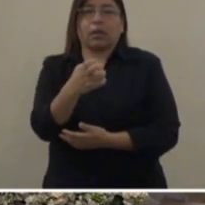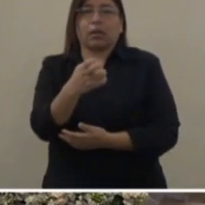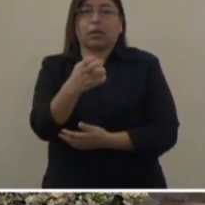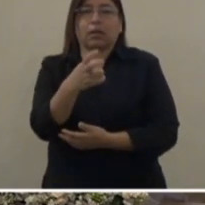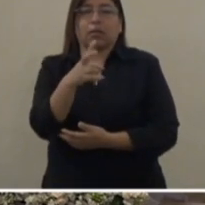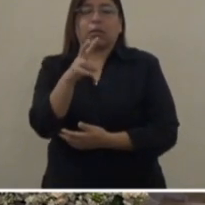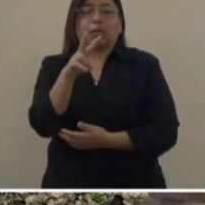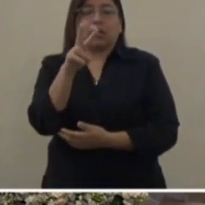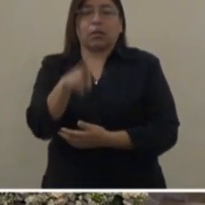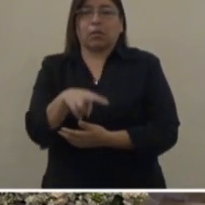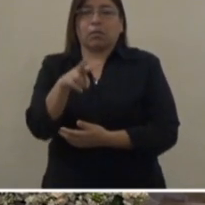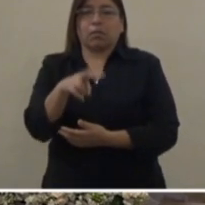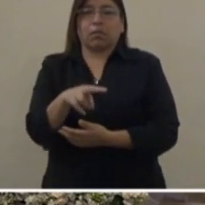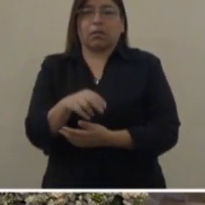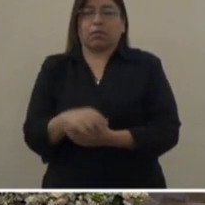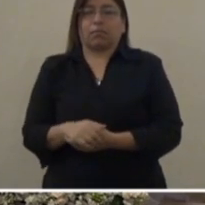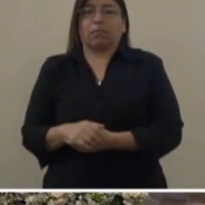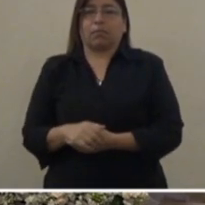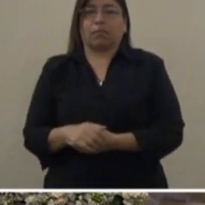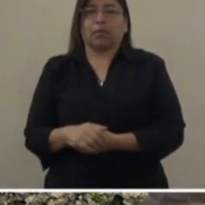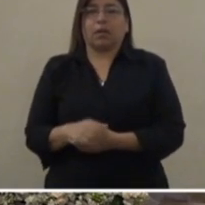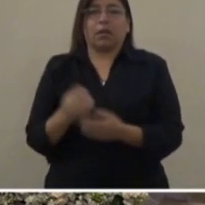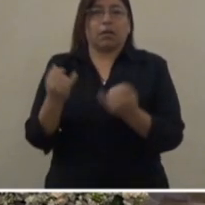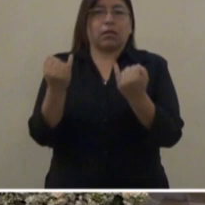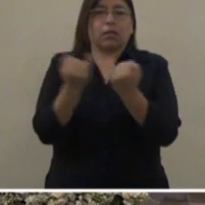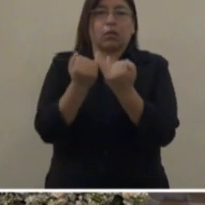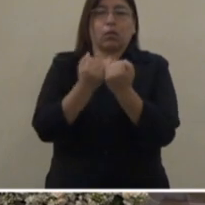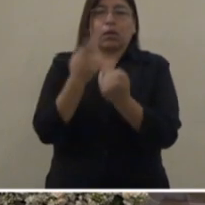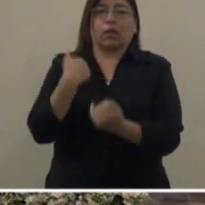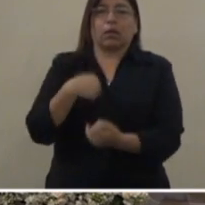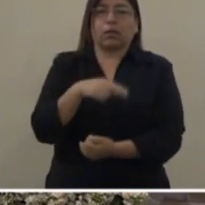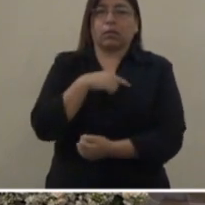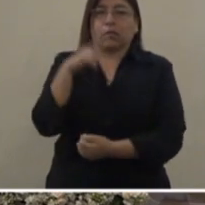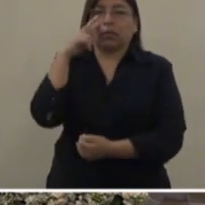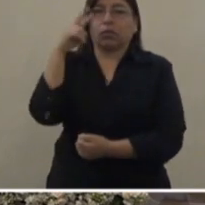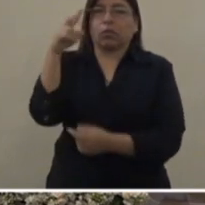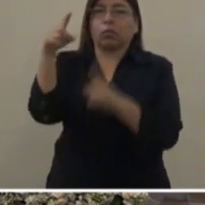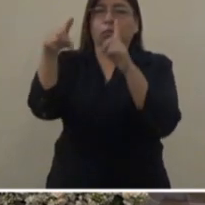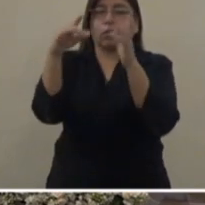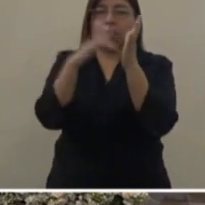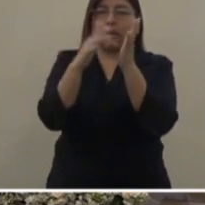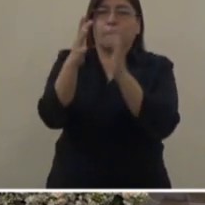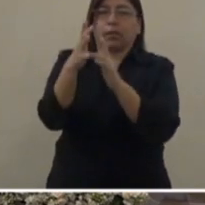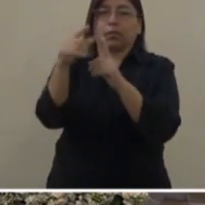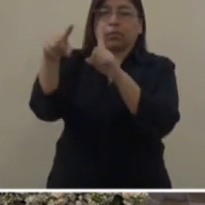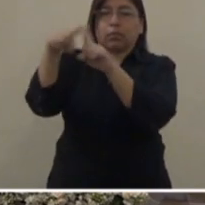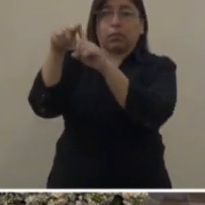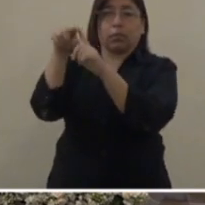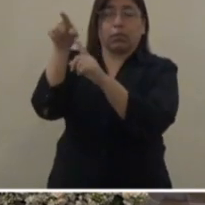contemplamos a Cristo en la cruz, lo ilimitado del amor.